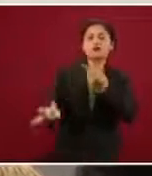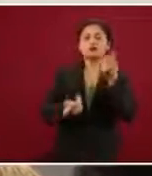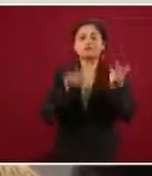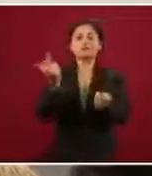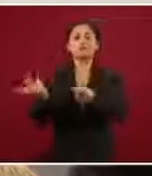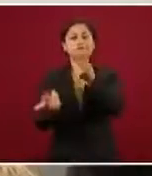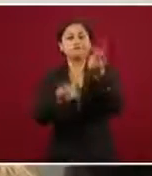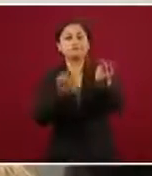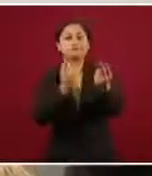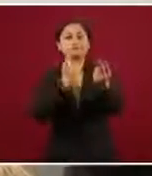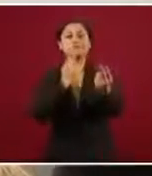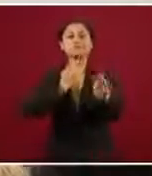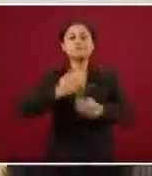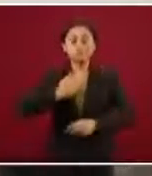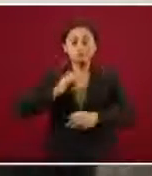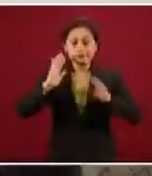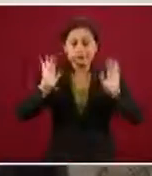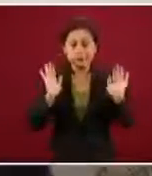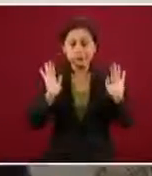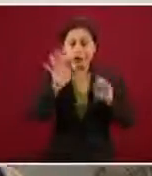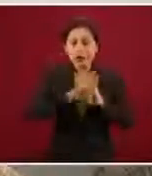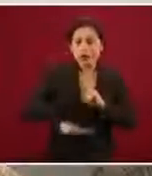si se reúnen las firmas,